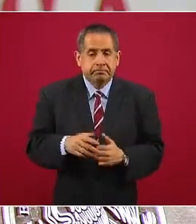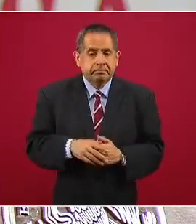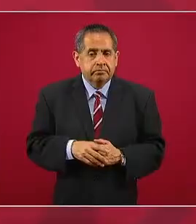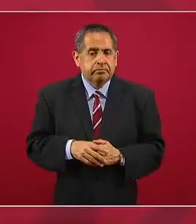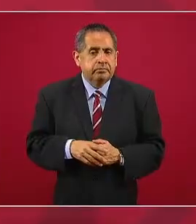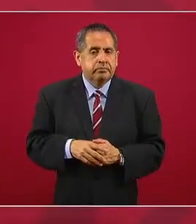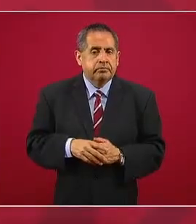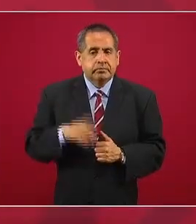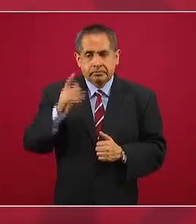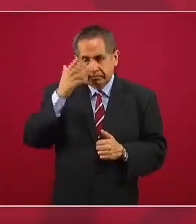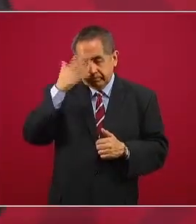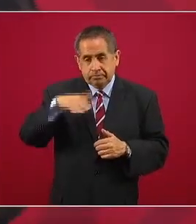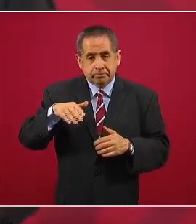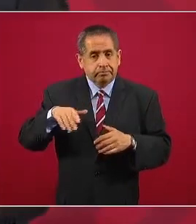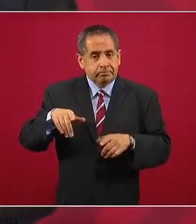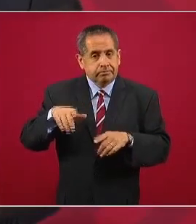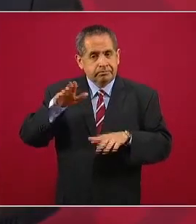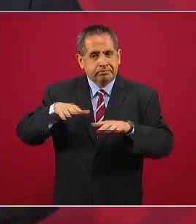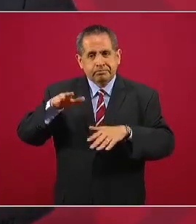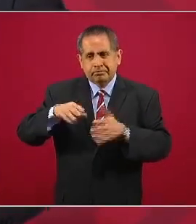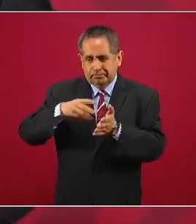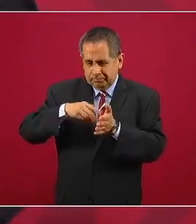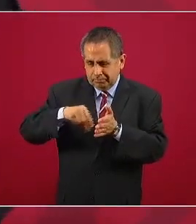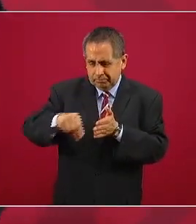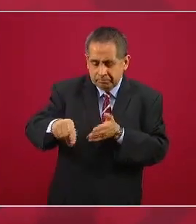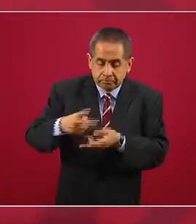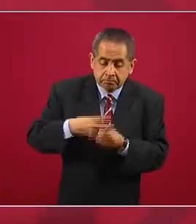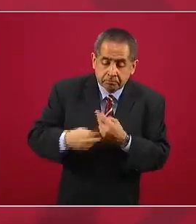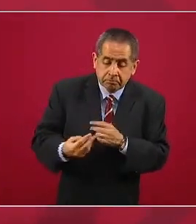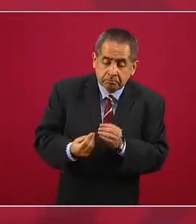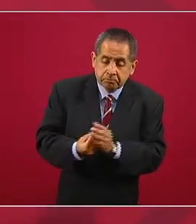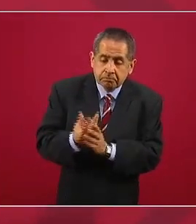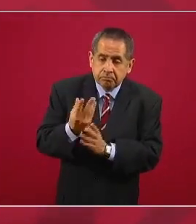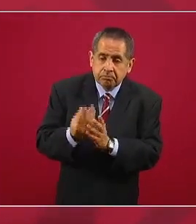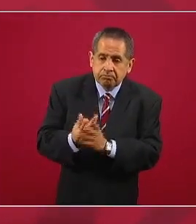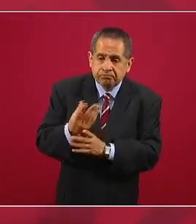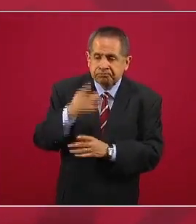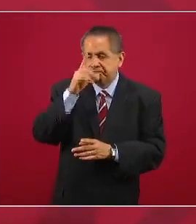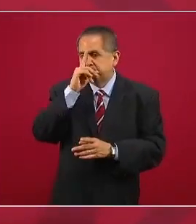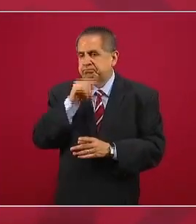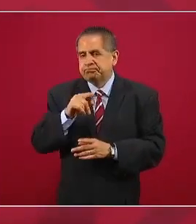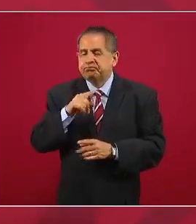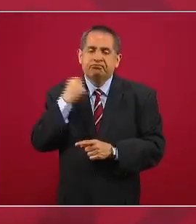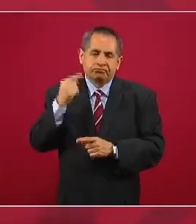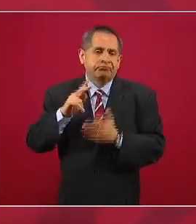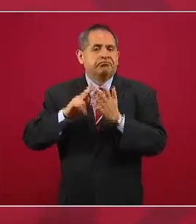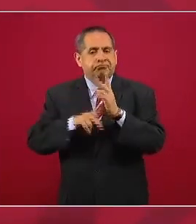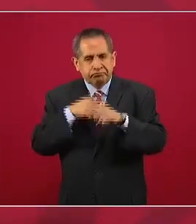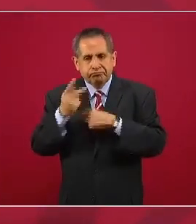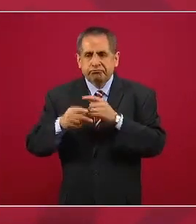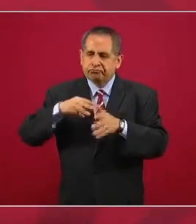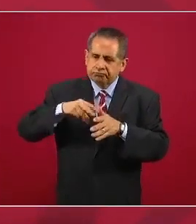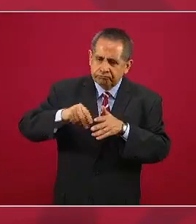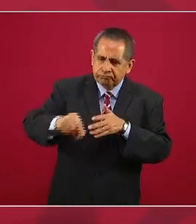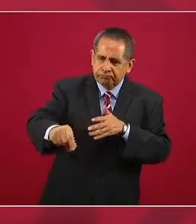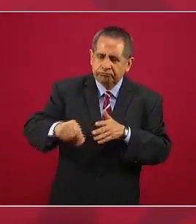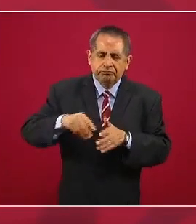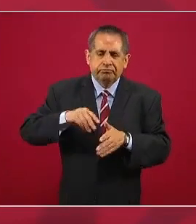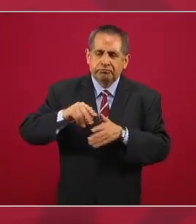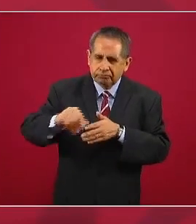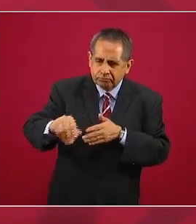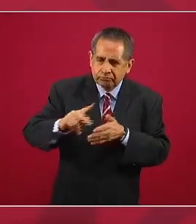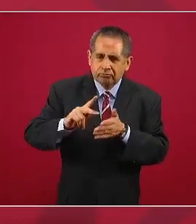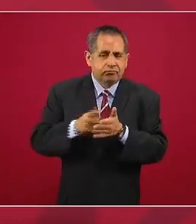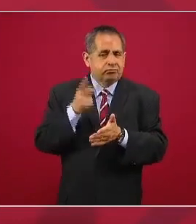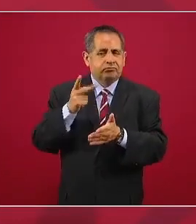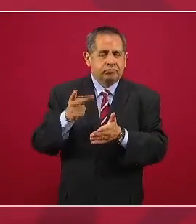lo que se siembra no se logra y hay que estar